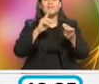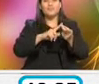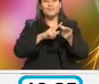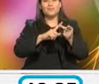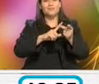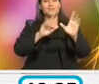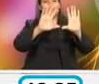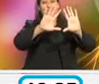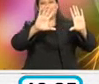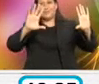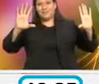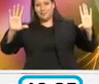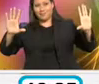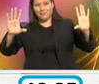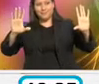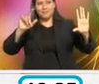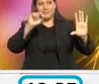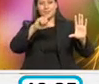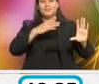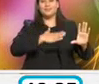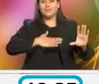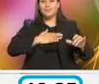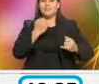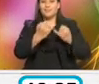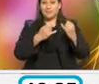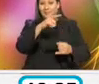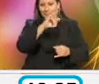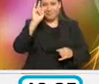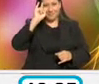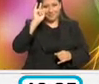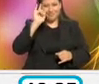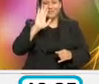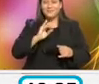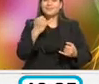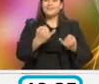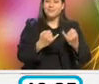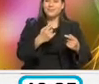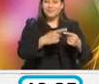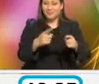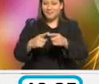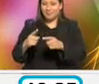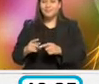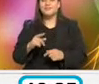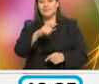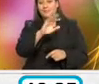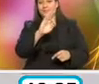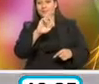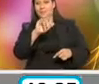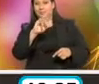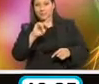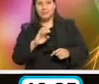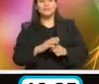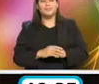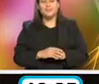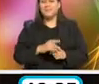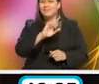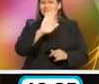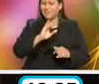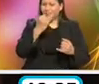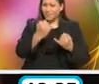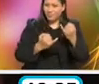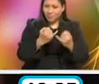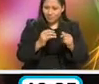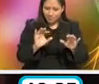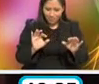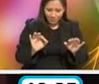que es justamente el tablero de las pasiones de juguete. Él es el diablo, por ejemplo, Felipe Rodríguez. Sí. Ahí lo podemos ver. Por eso vemos un dado también. Esto es como un juego de